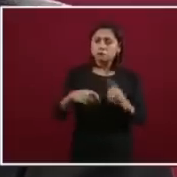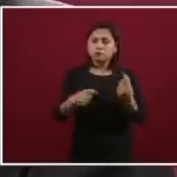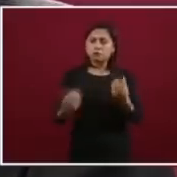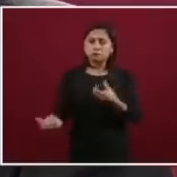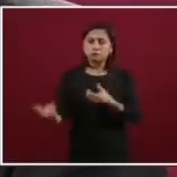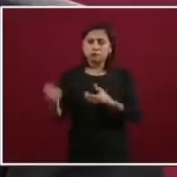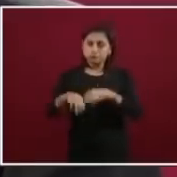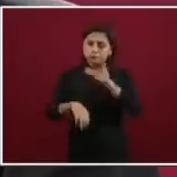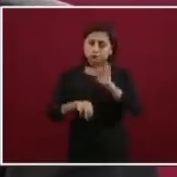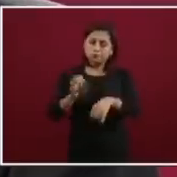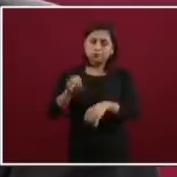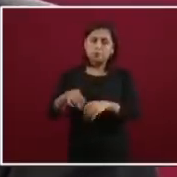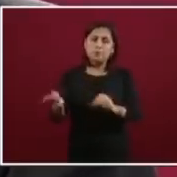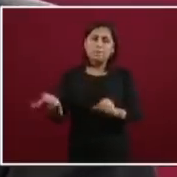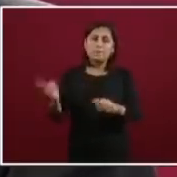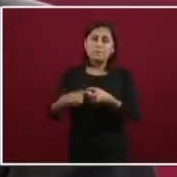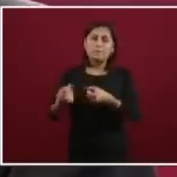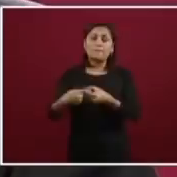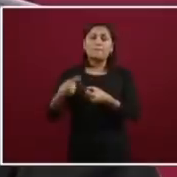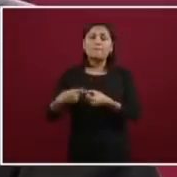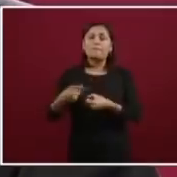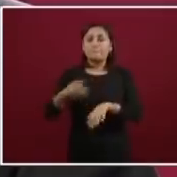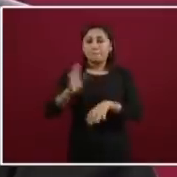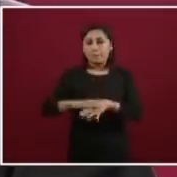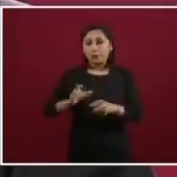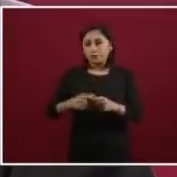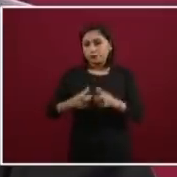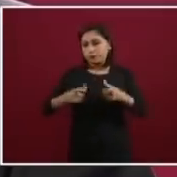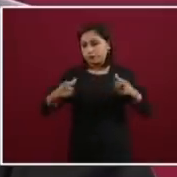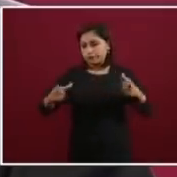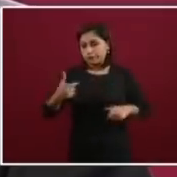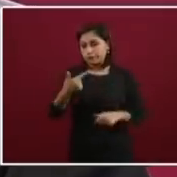está también trabajando haciendo